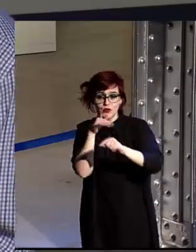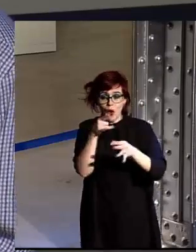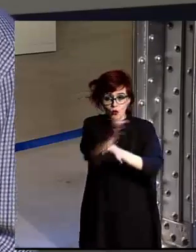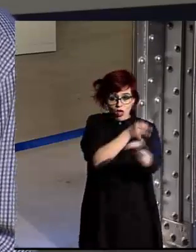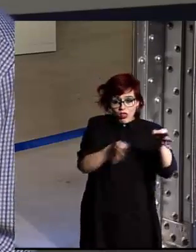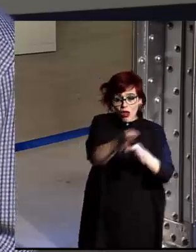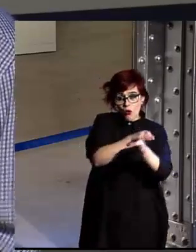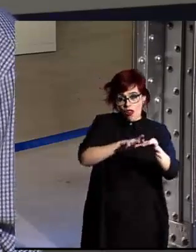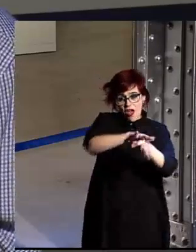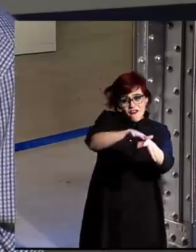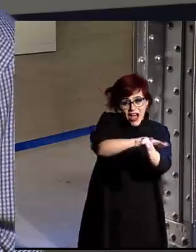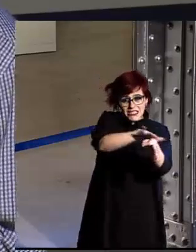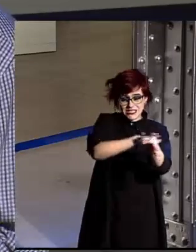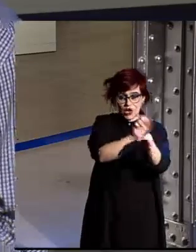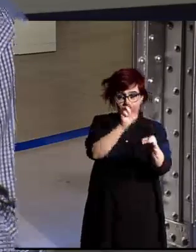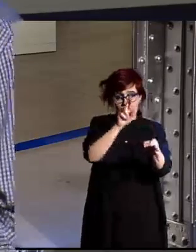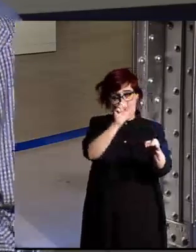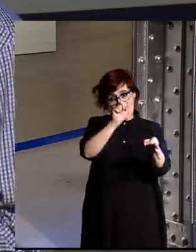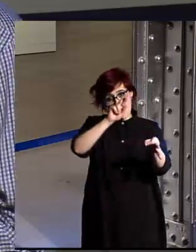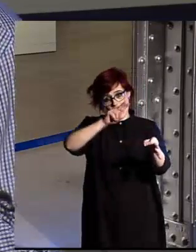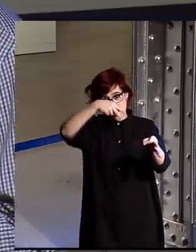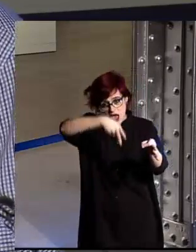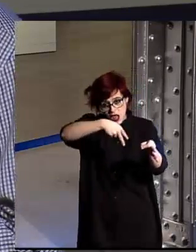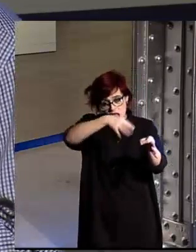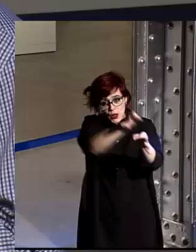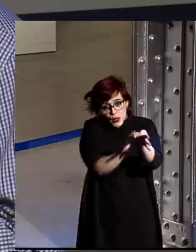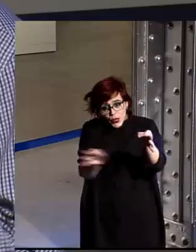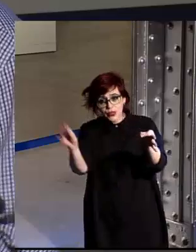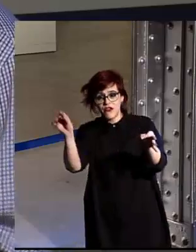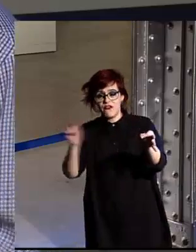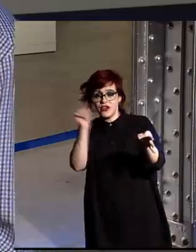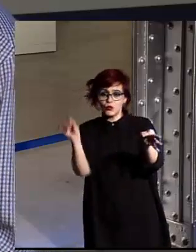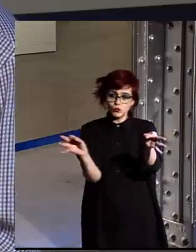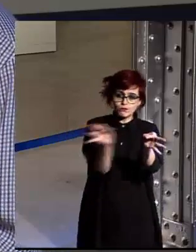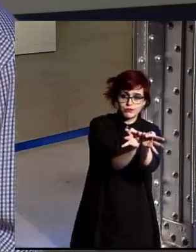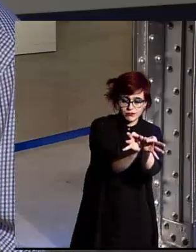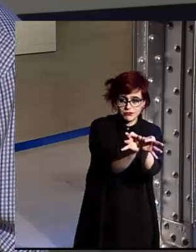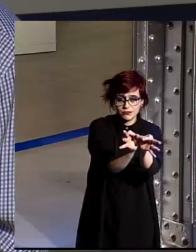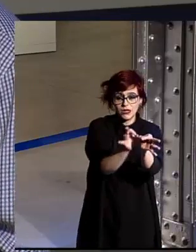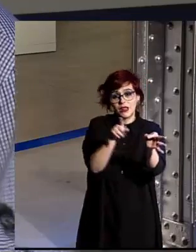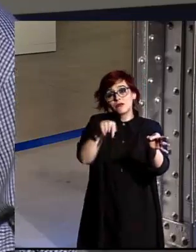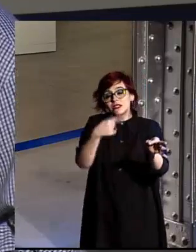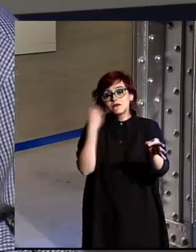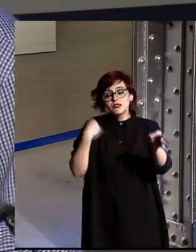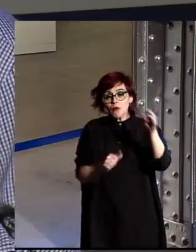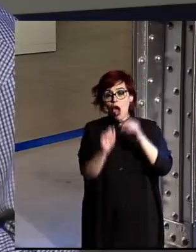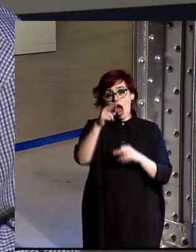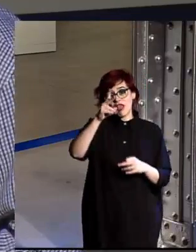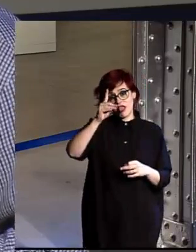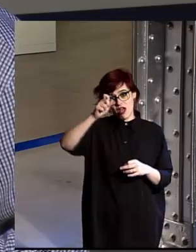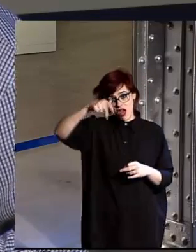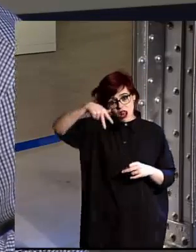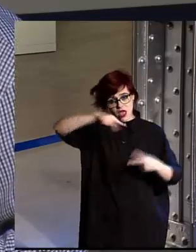célula RNA y llegaban a otro. Y a partir de ahí esa estrategia, ser virus de RNA, se ha mantenido hasta ahora. Cuando ya tenemos células de DNA, con genoma de